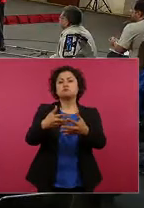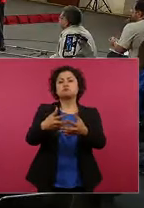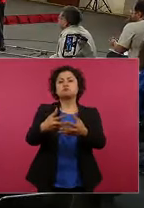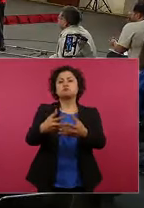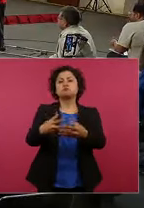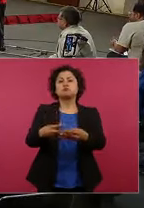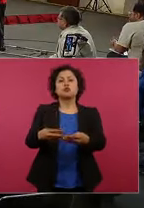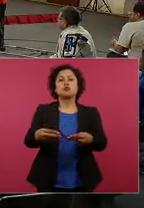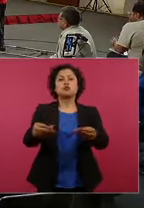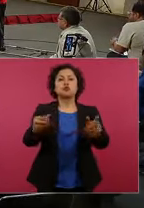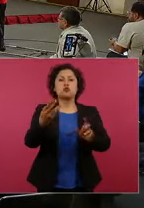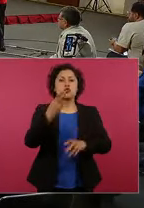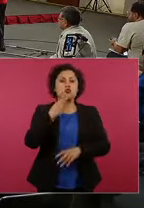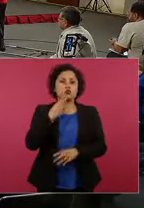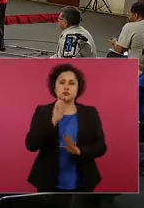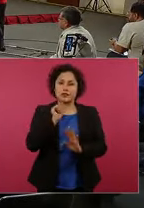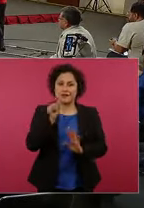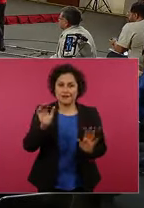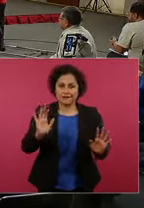Está garantizado.